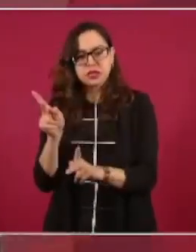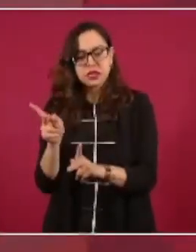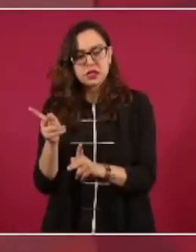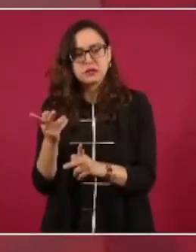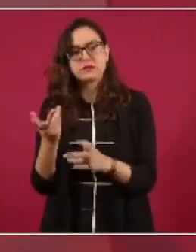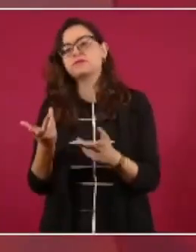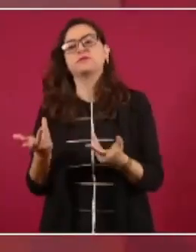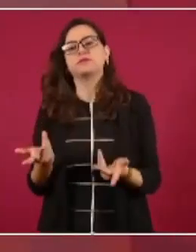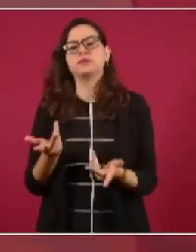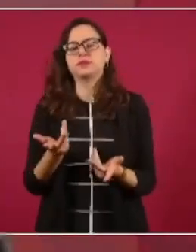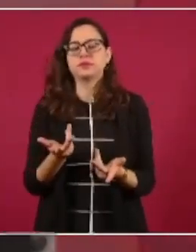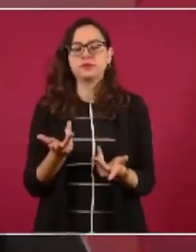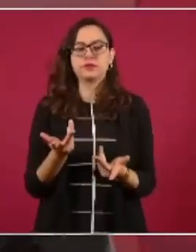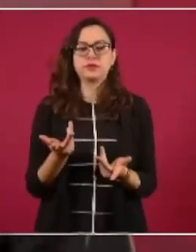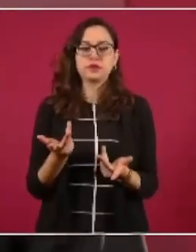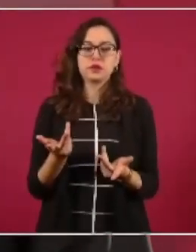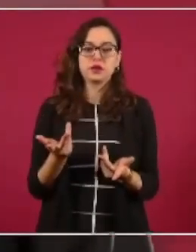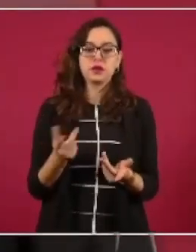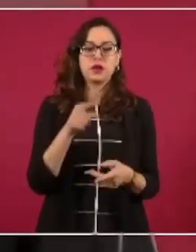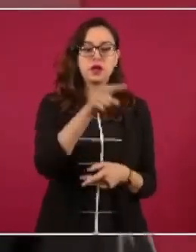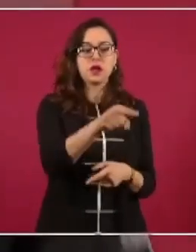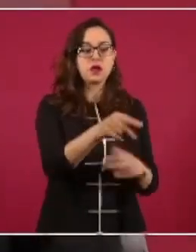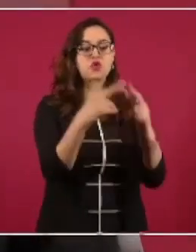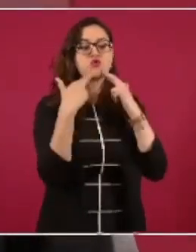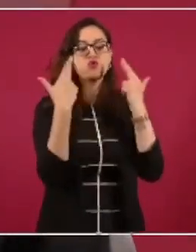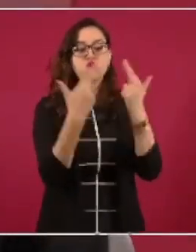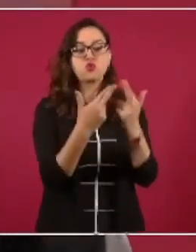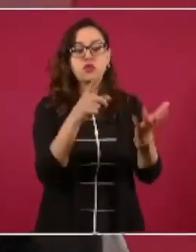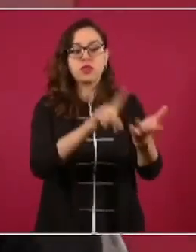independientemente de la agenda, ¿no?, que se va a